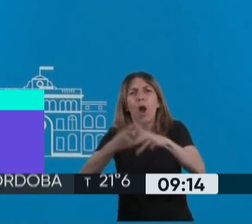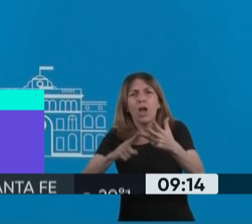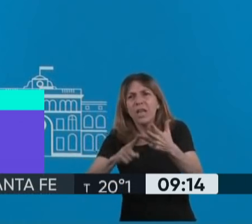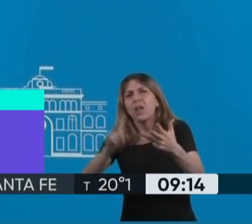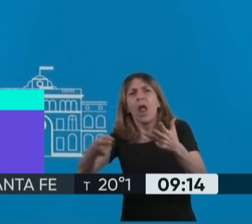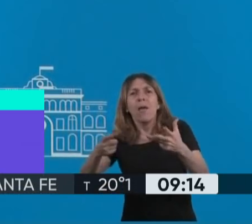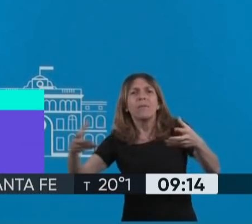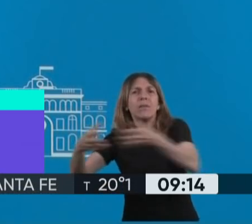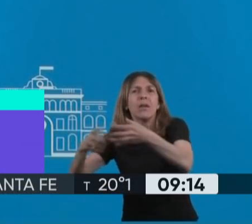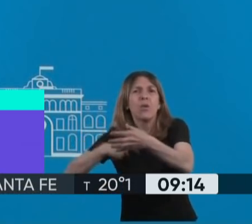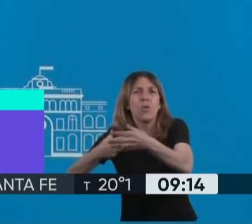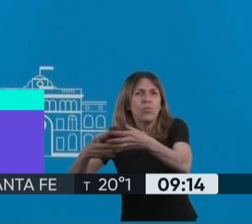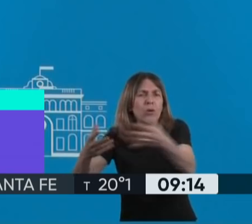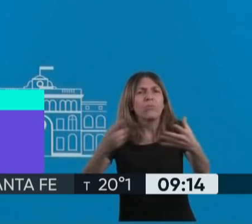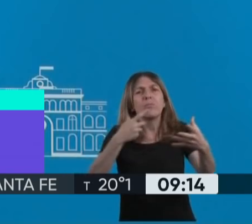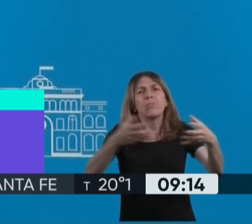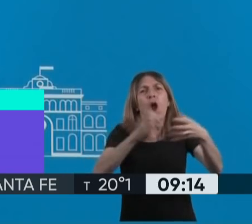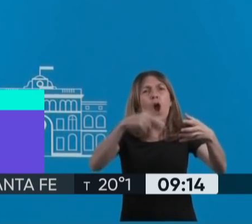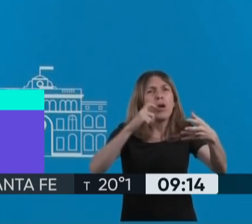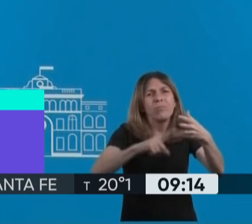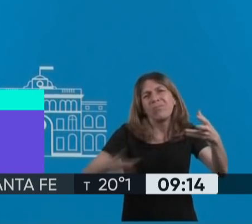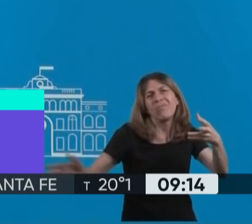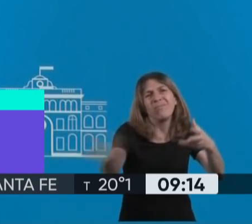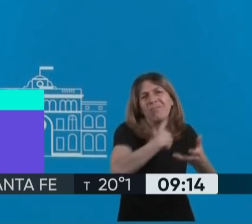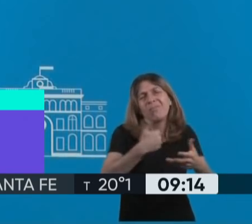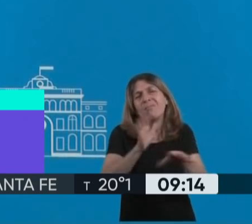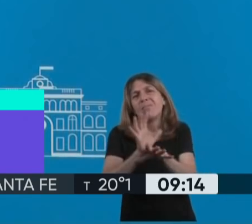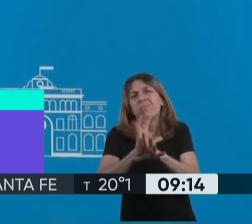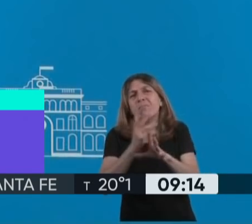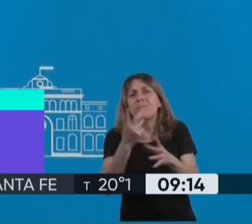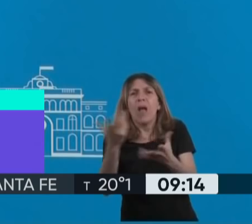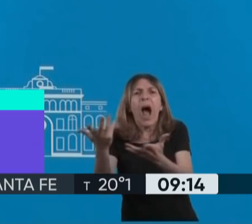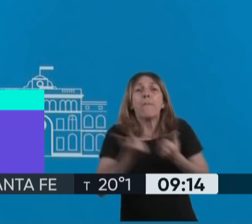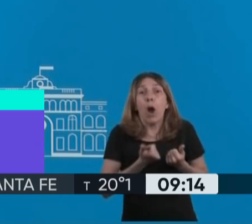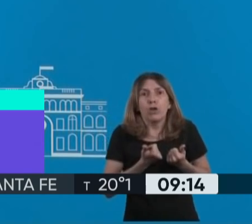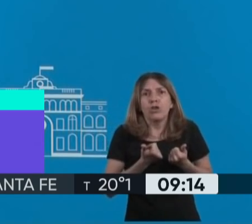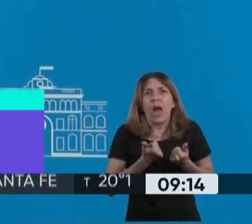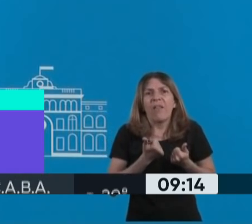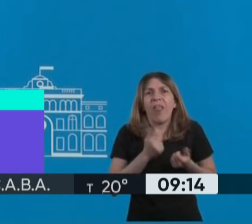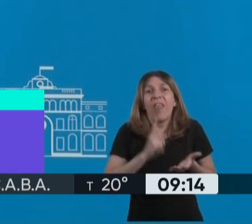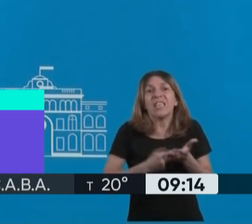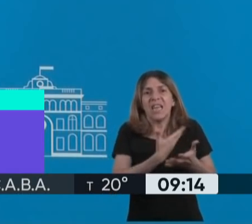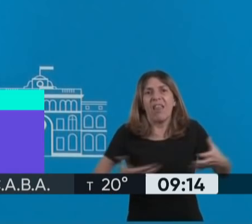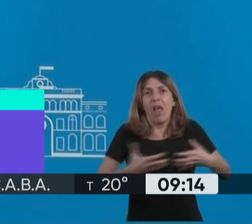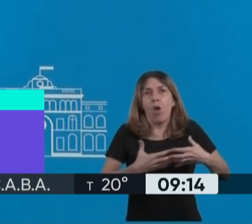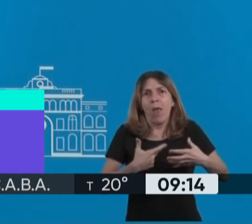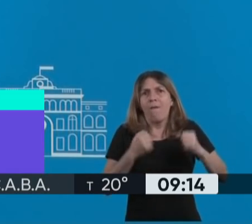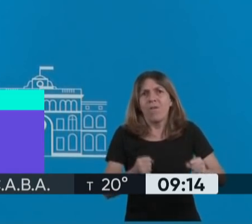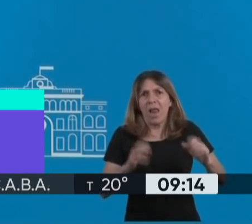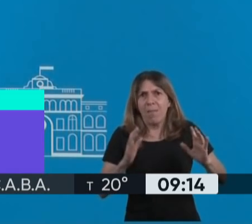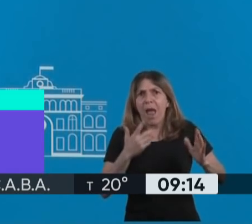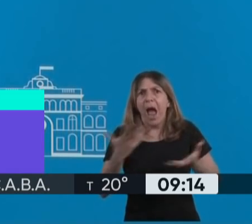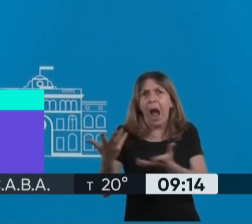la sociedad, sindicales, económicas, políticas, que están acompañando la mejor resolución para este acuerdo.